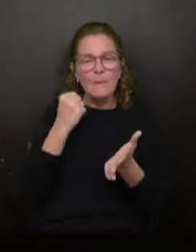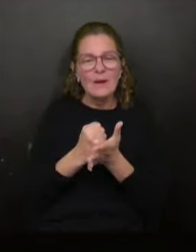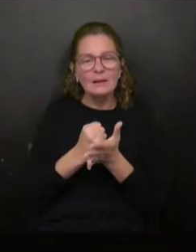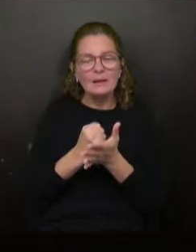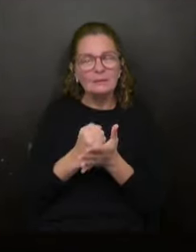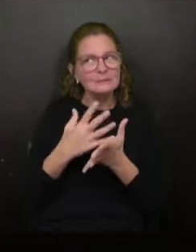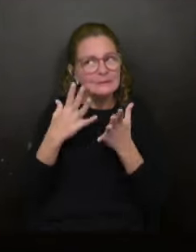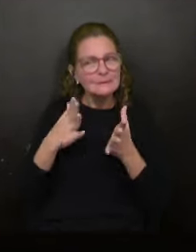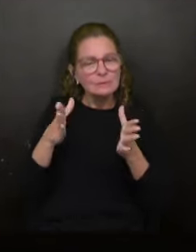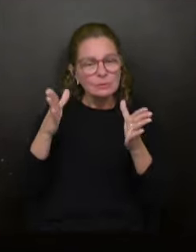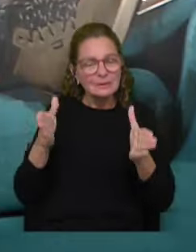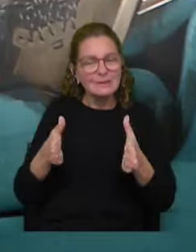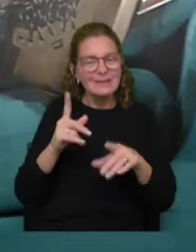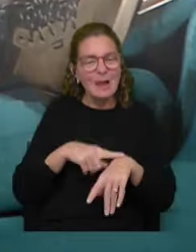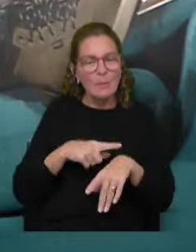etapa?